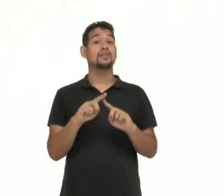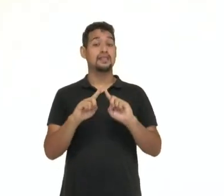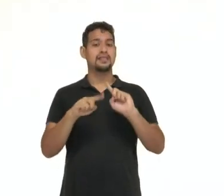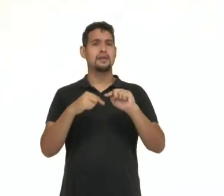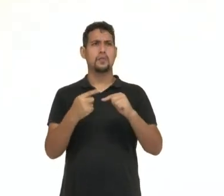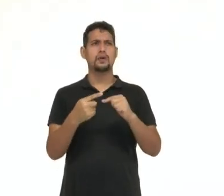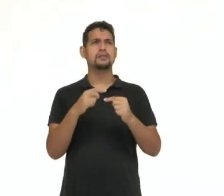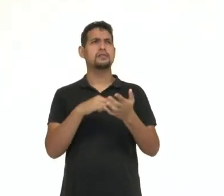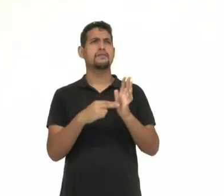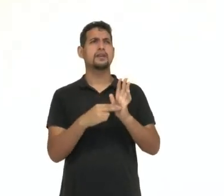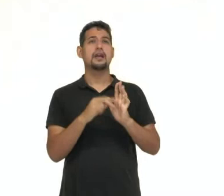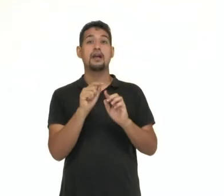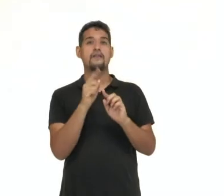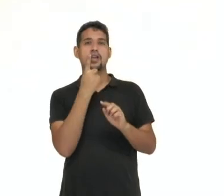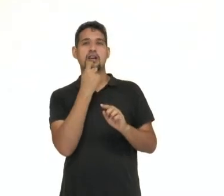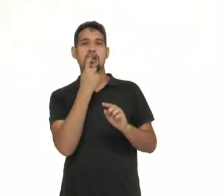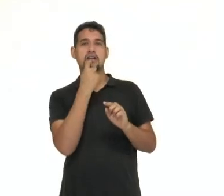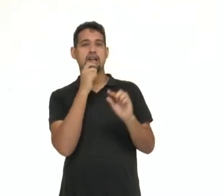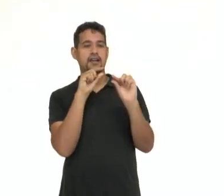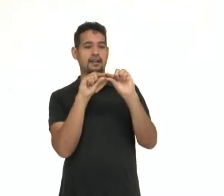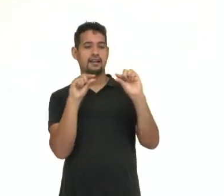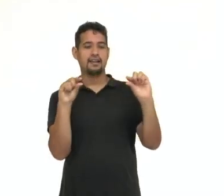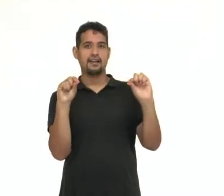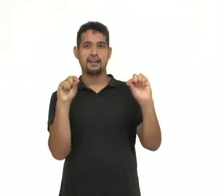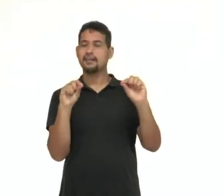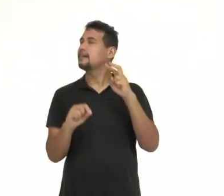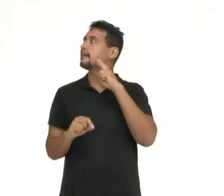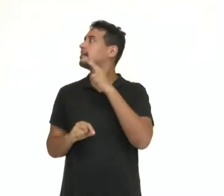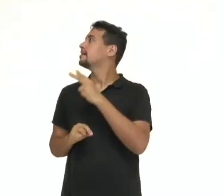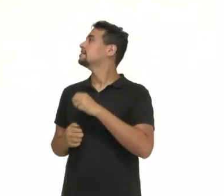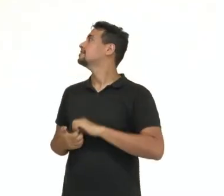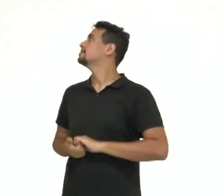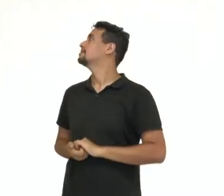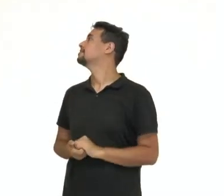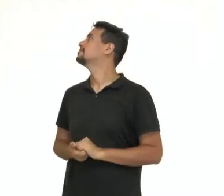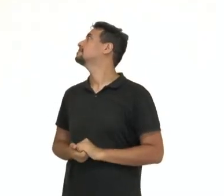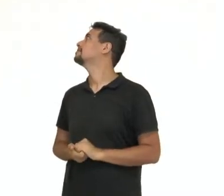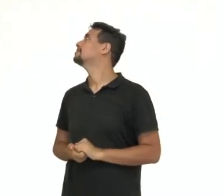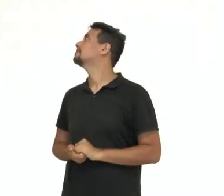Depois, última década. Depois,